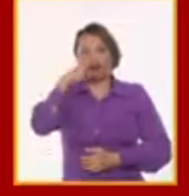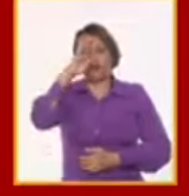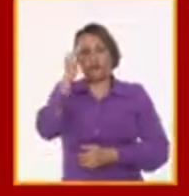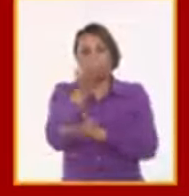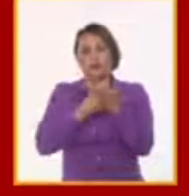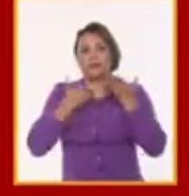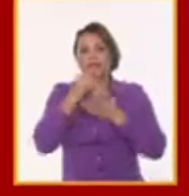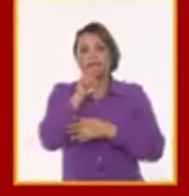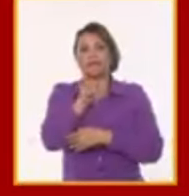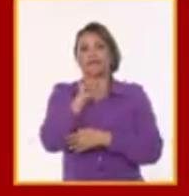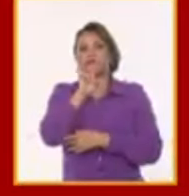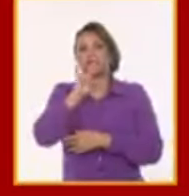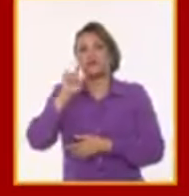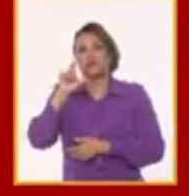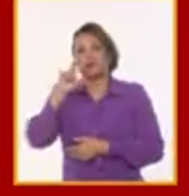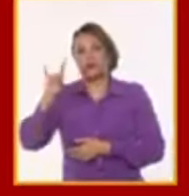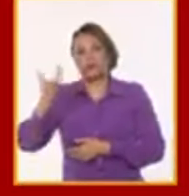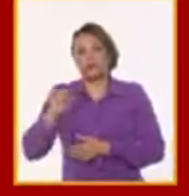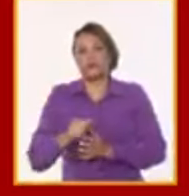www.cubadebate.co.